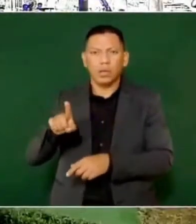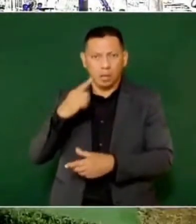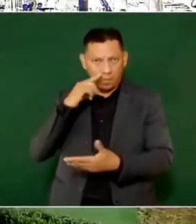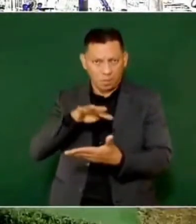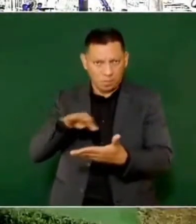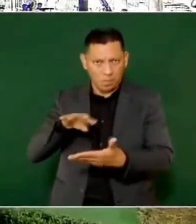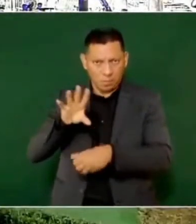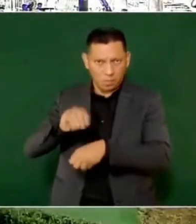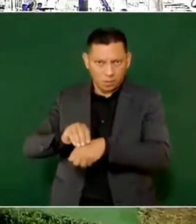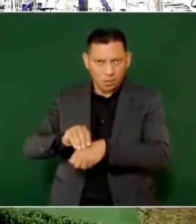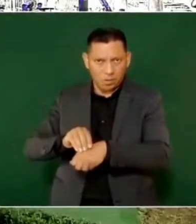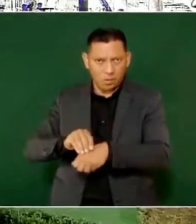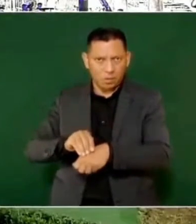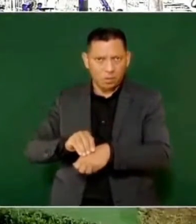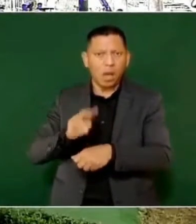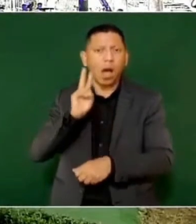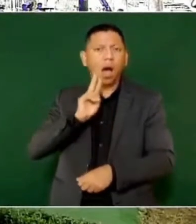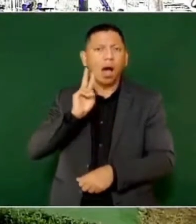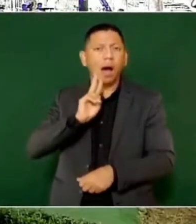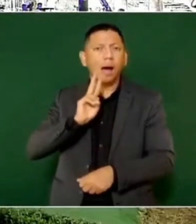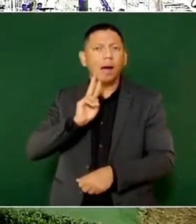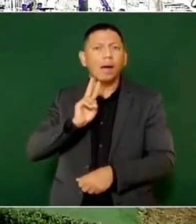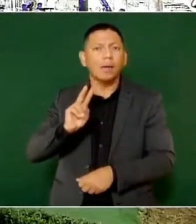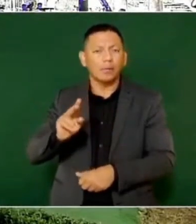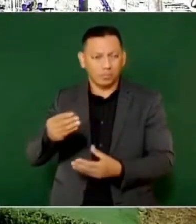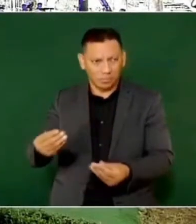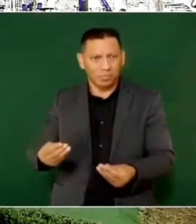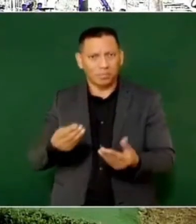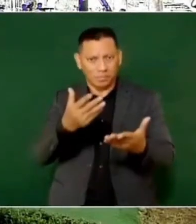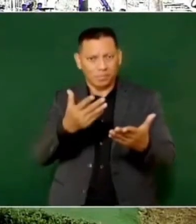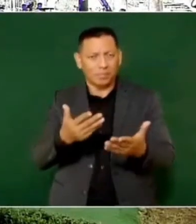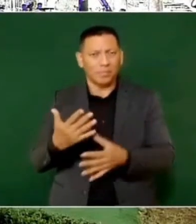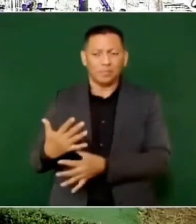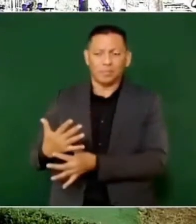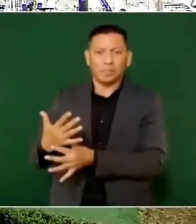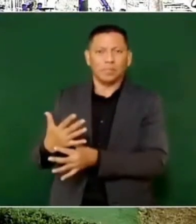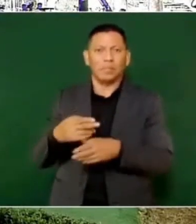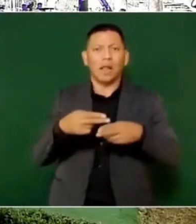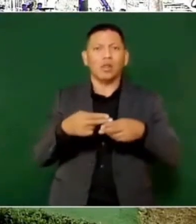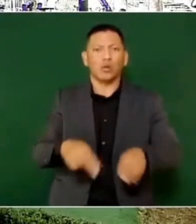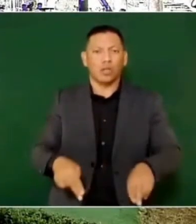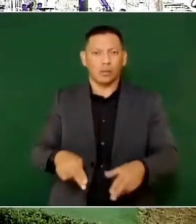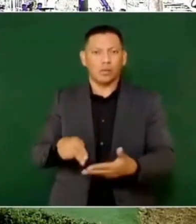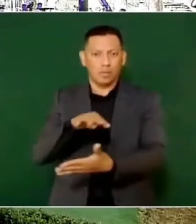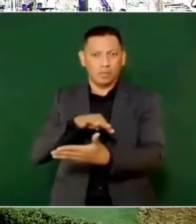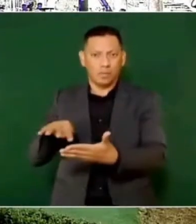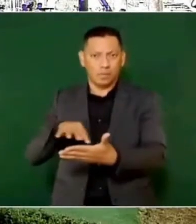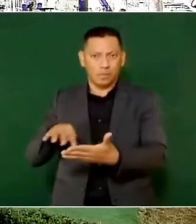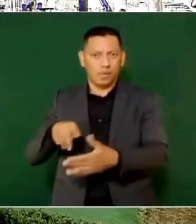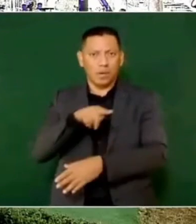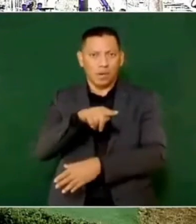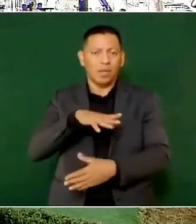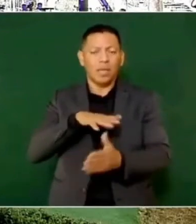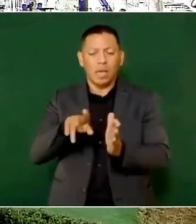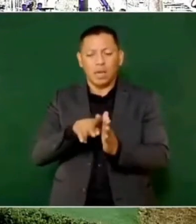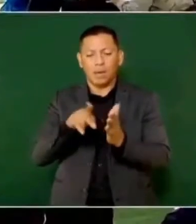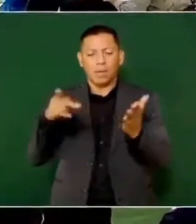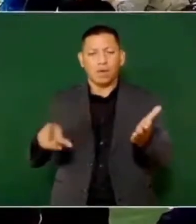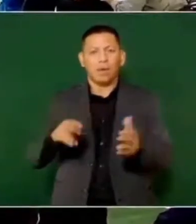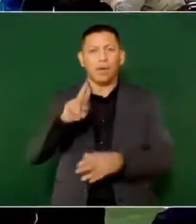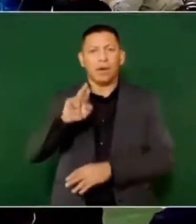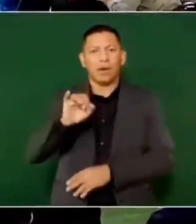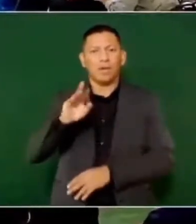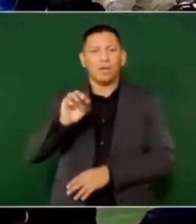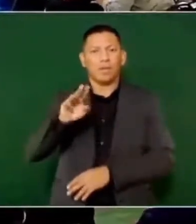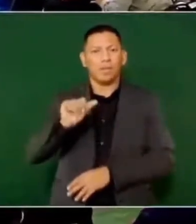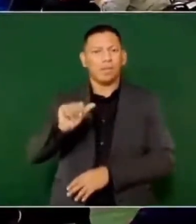leo. Para él se lo dedicamos. Ah, claro. Al nieto, que está en el Reforma, pero así están